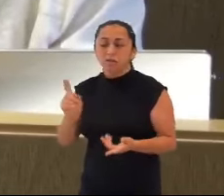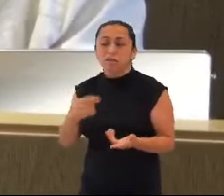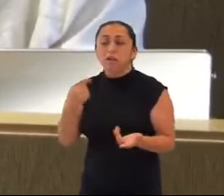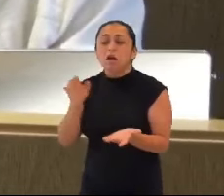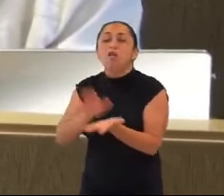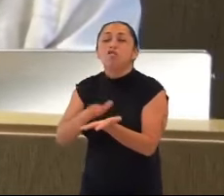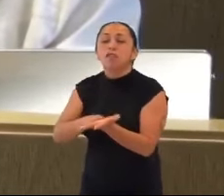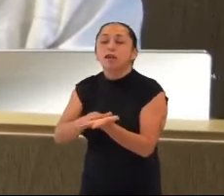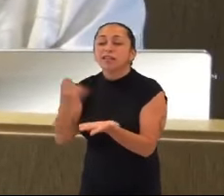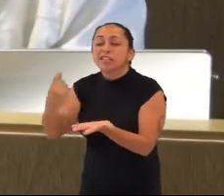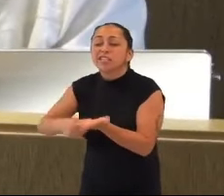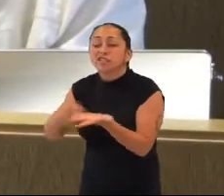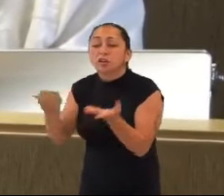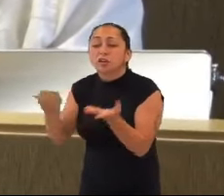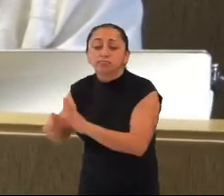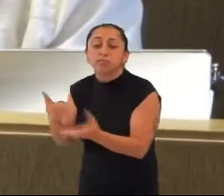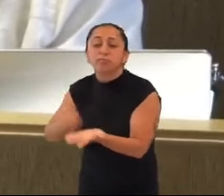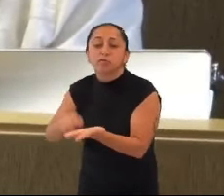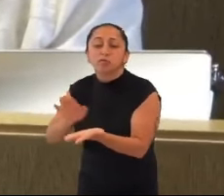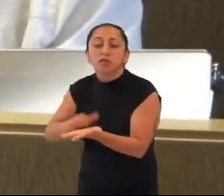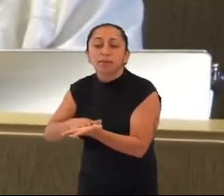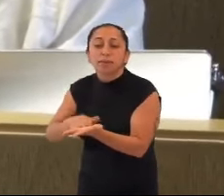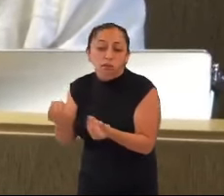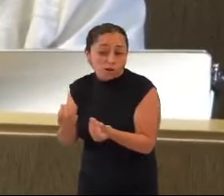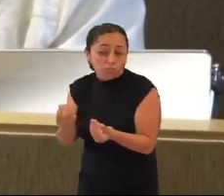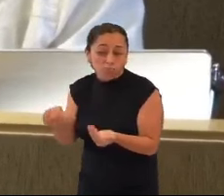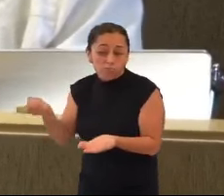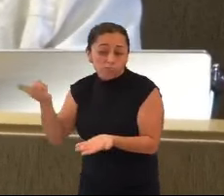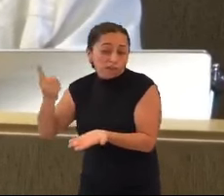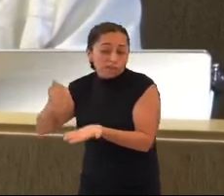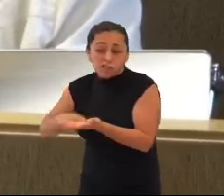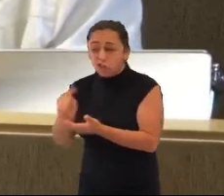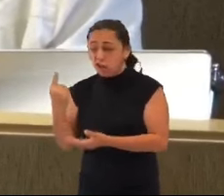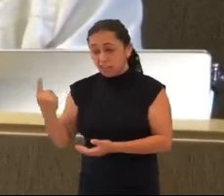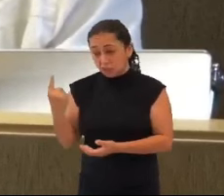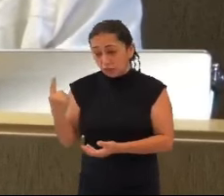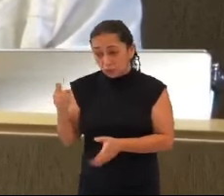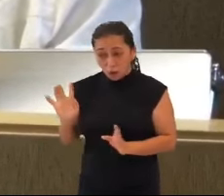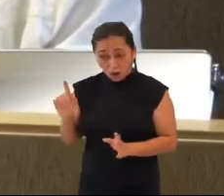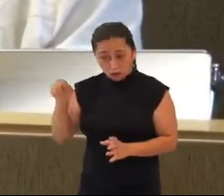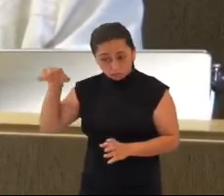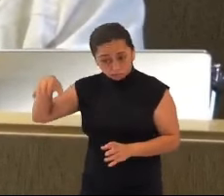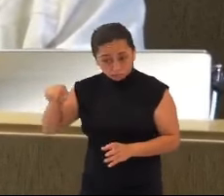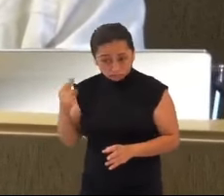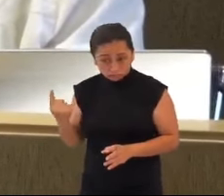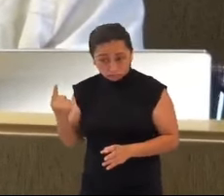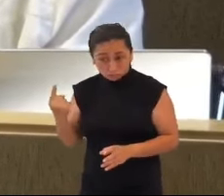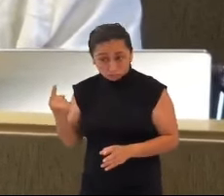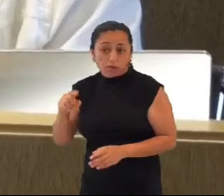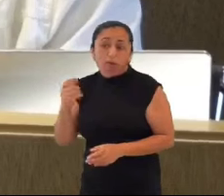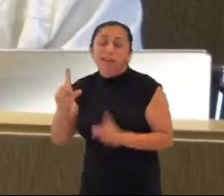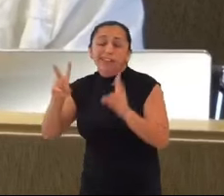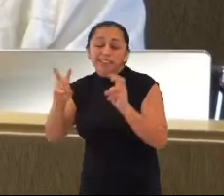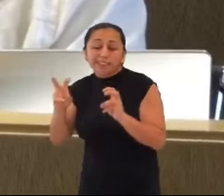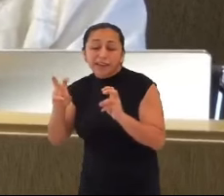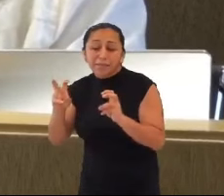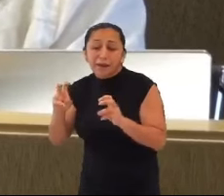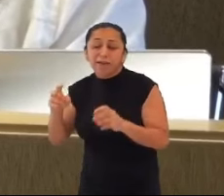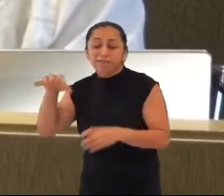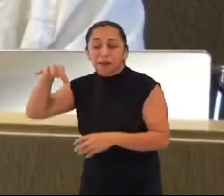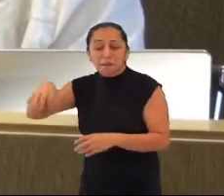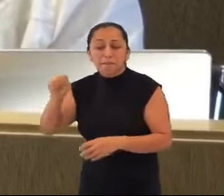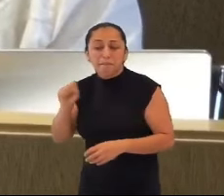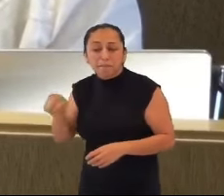decisión es una decisión absolutamente individual en función de la ganancia de esta empresa y